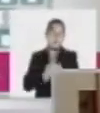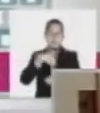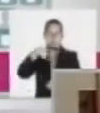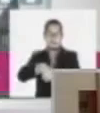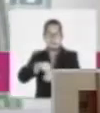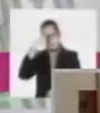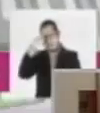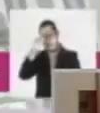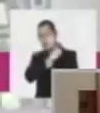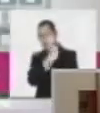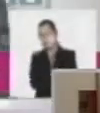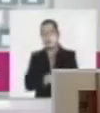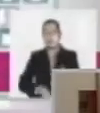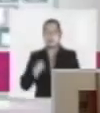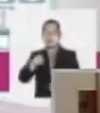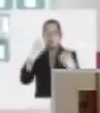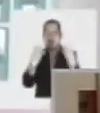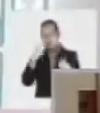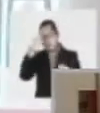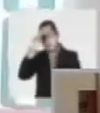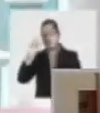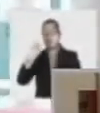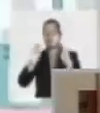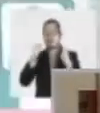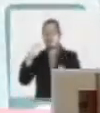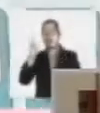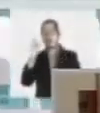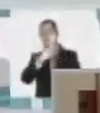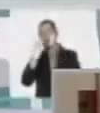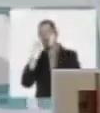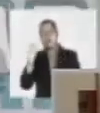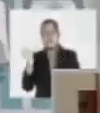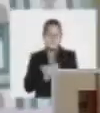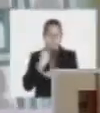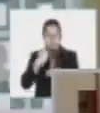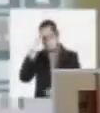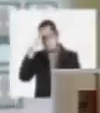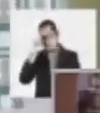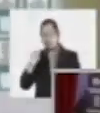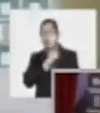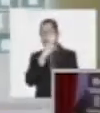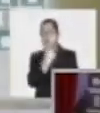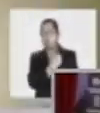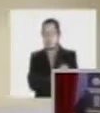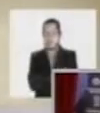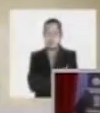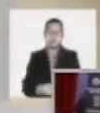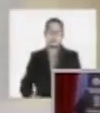Uh-huh. Y dijo una cosa muy interesante, esto va a funcionar cuando el ser humano mude.